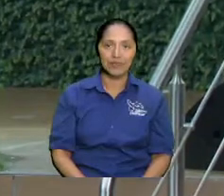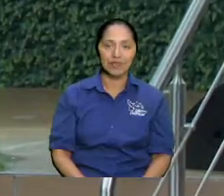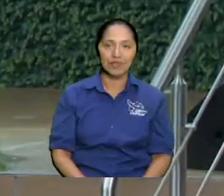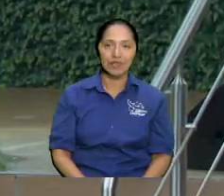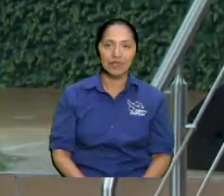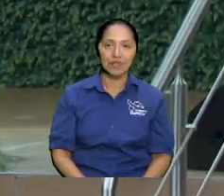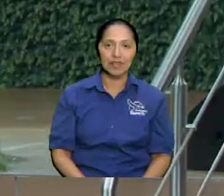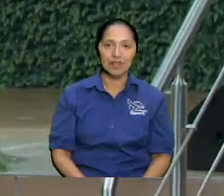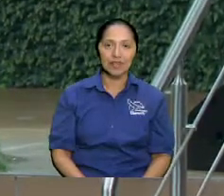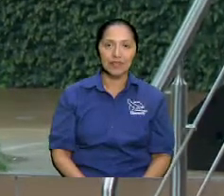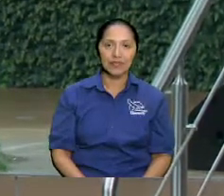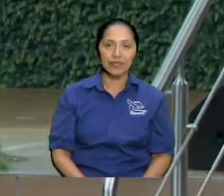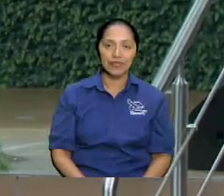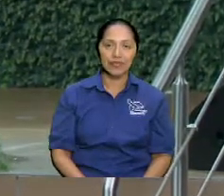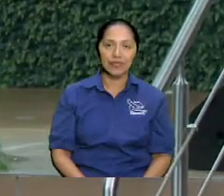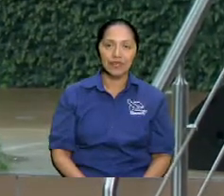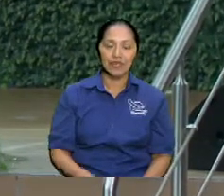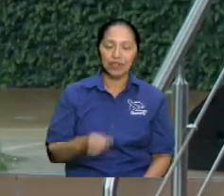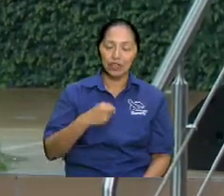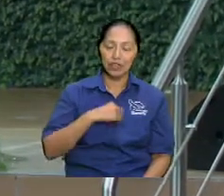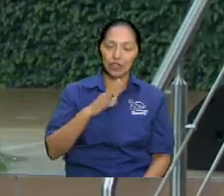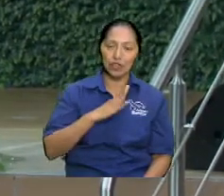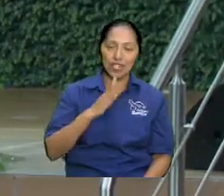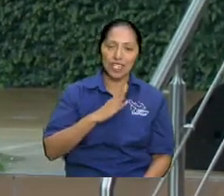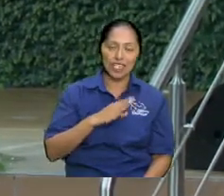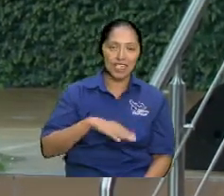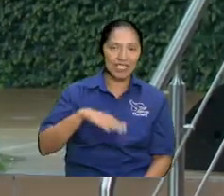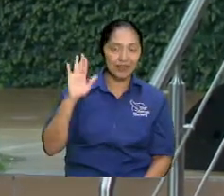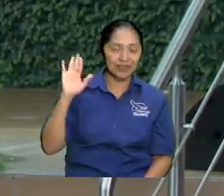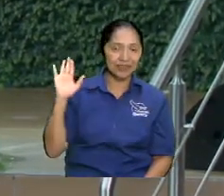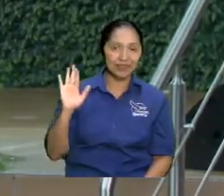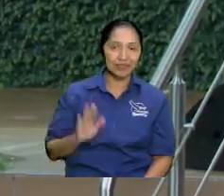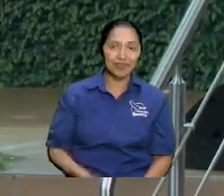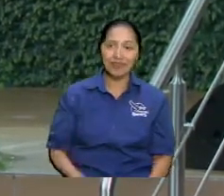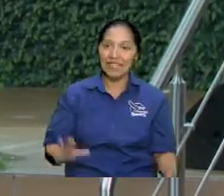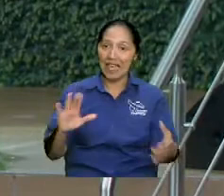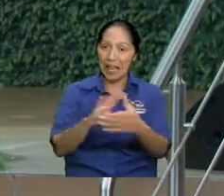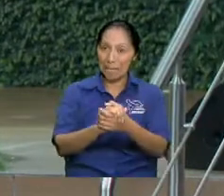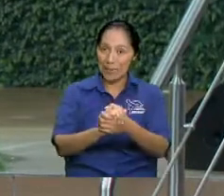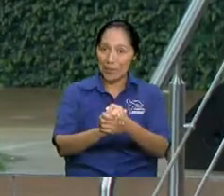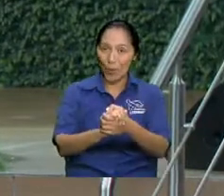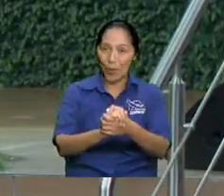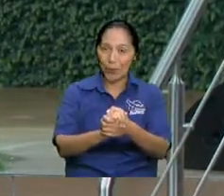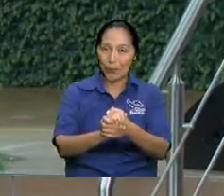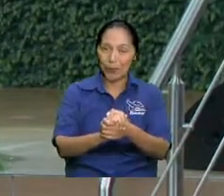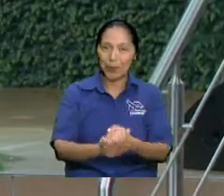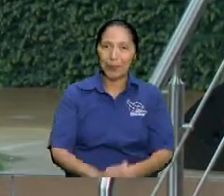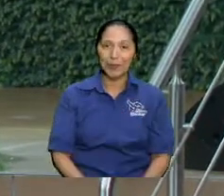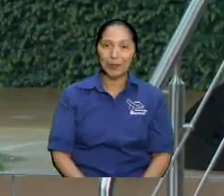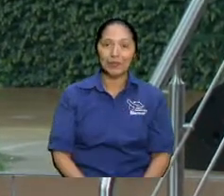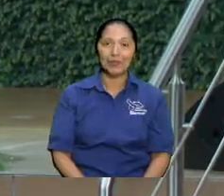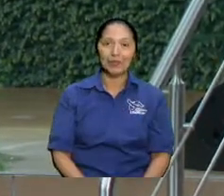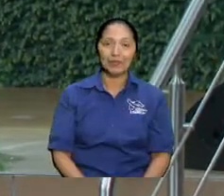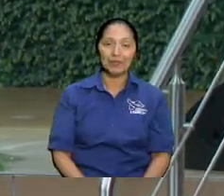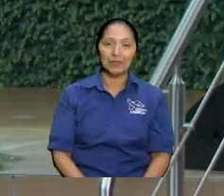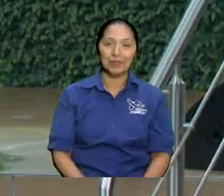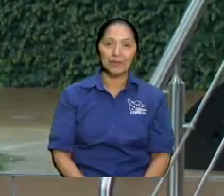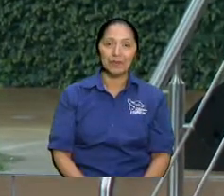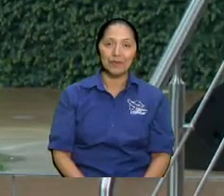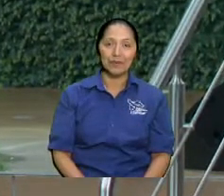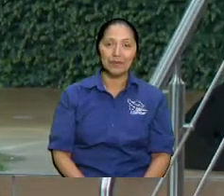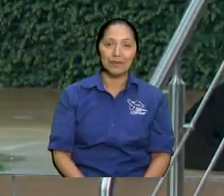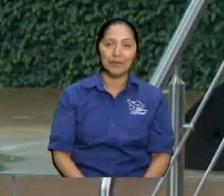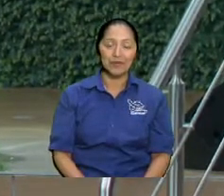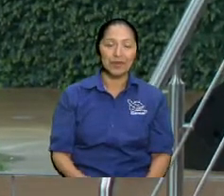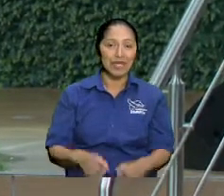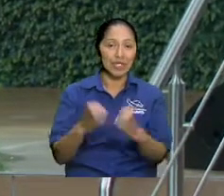Yo tenía un amigo, tengo un amigo, quiero mucho, él no sé si me quiere, pero ¿qué me importa? Y